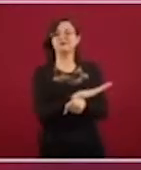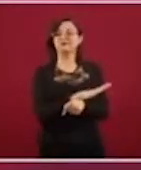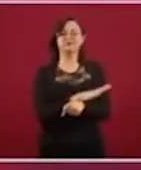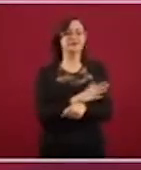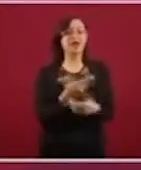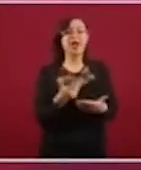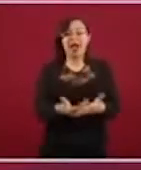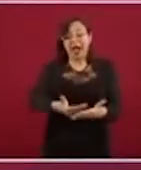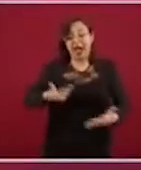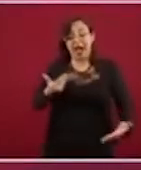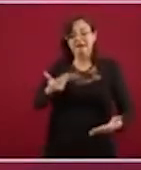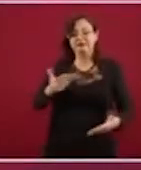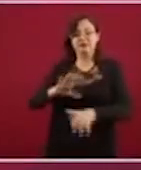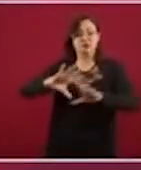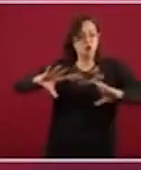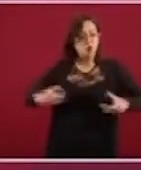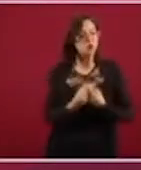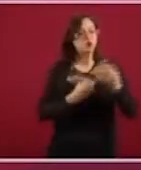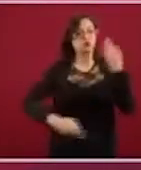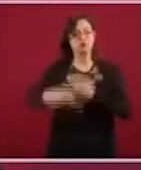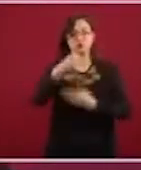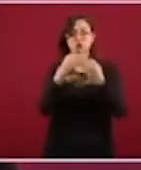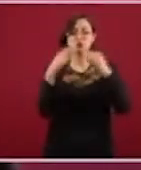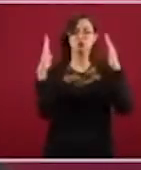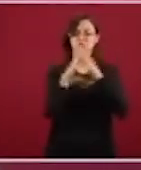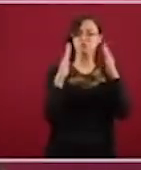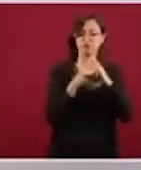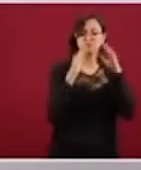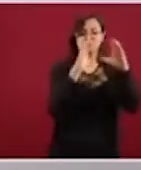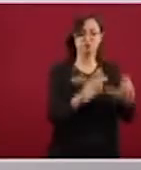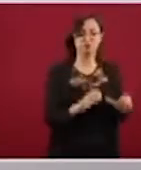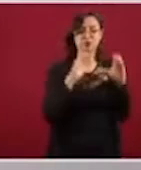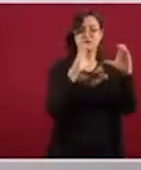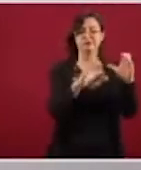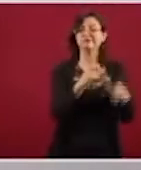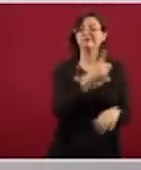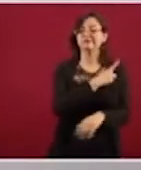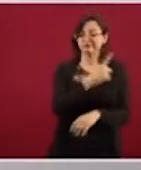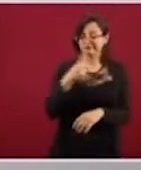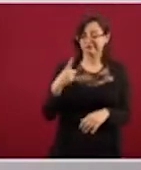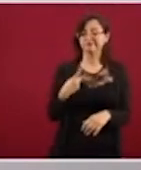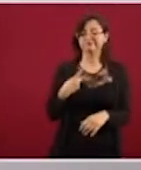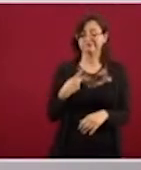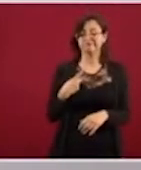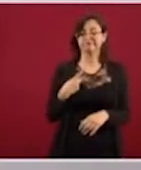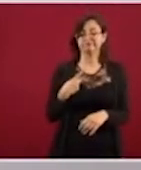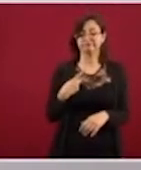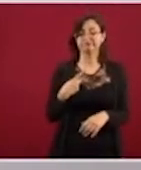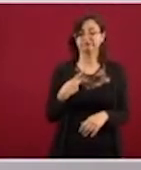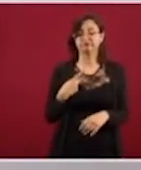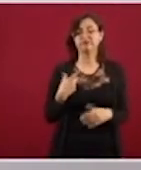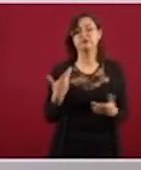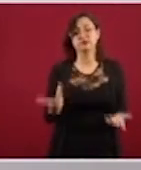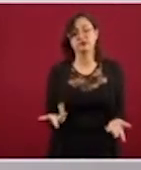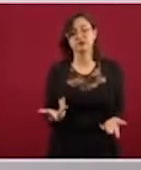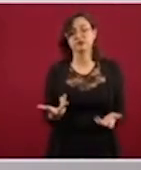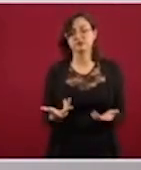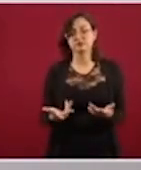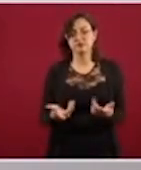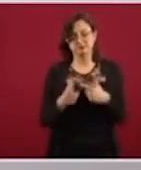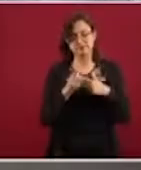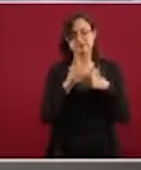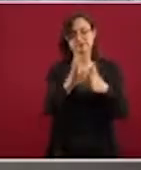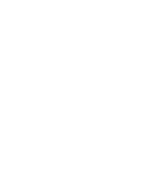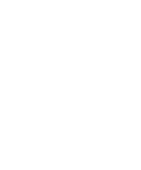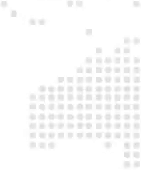lo preventivo, entre todos. Entonces, sí, pedirles que sigamos adelante.